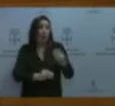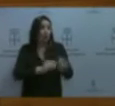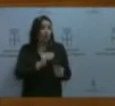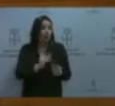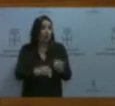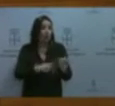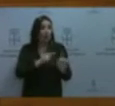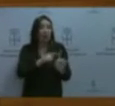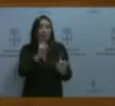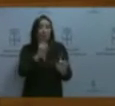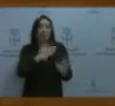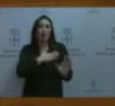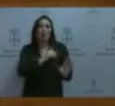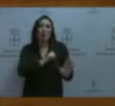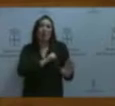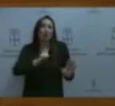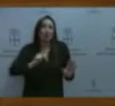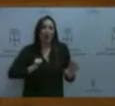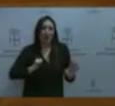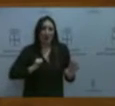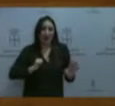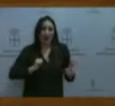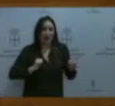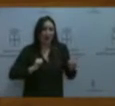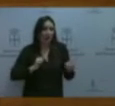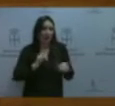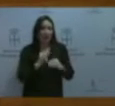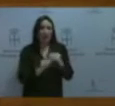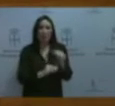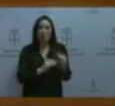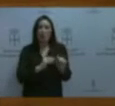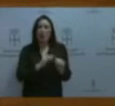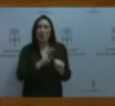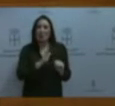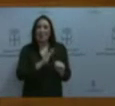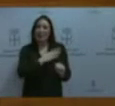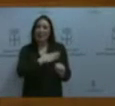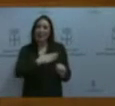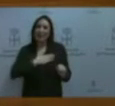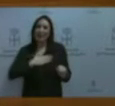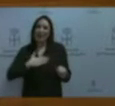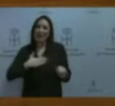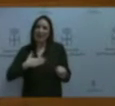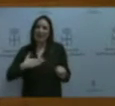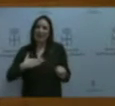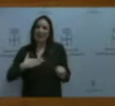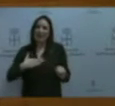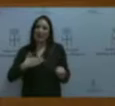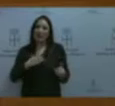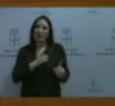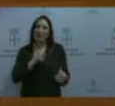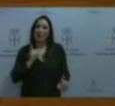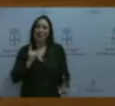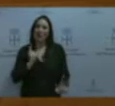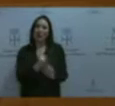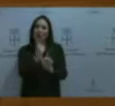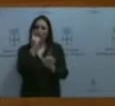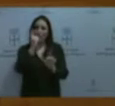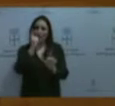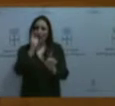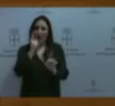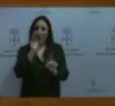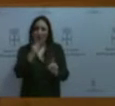situación de dilapidar absolutamente el buen nombre, la honradez, la capacidad